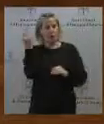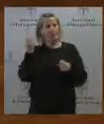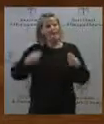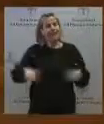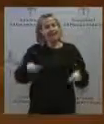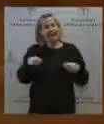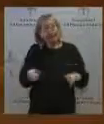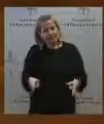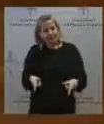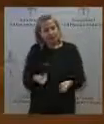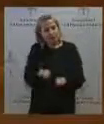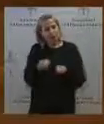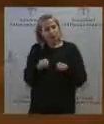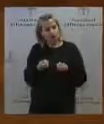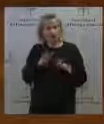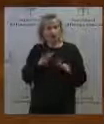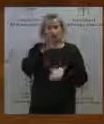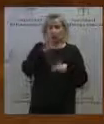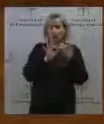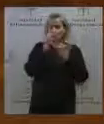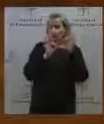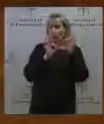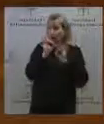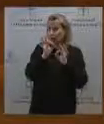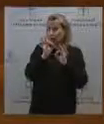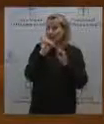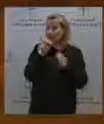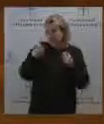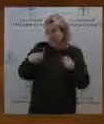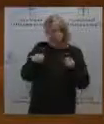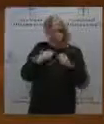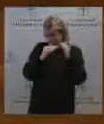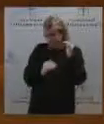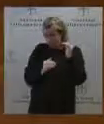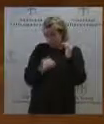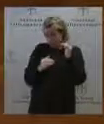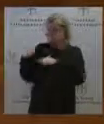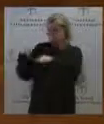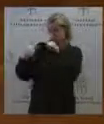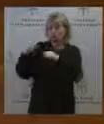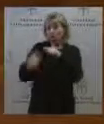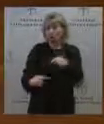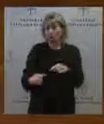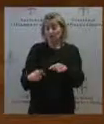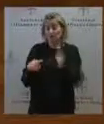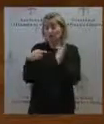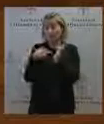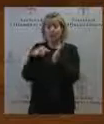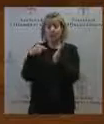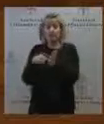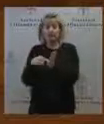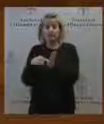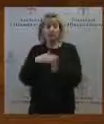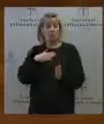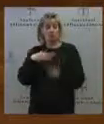la sanidad, podríamos suprimir el impuesto de sucesiones, de donaciones y de patrimonio, solo con que mejoren ese porcentaje. La empresa privada lo ha hecho en estos